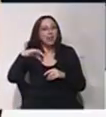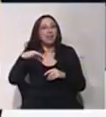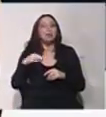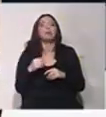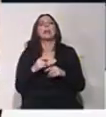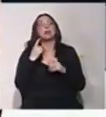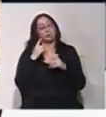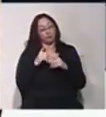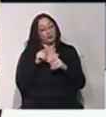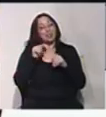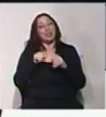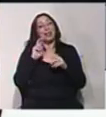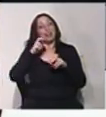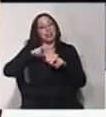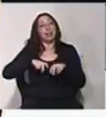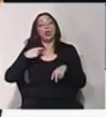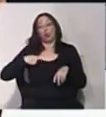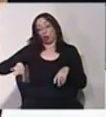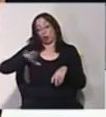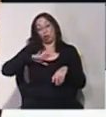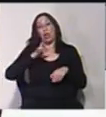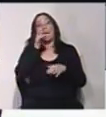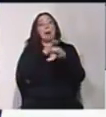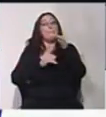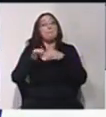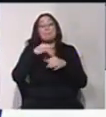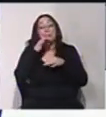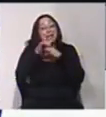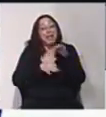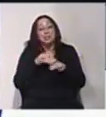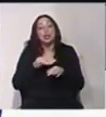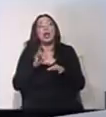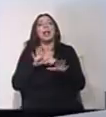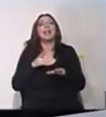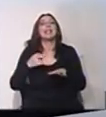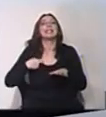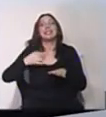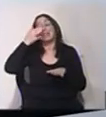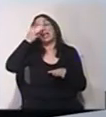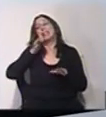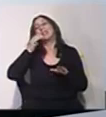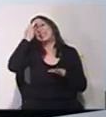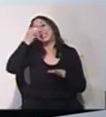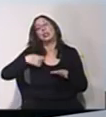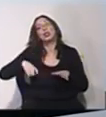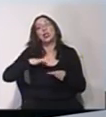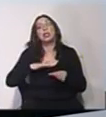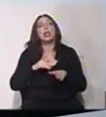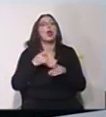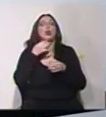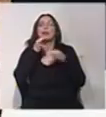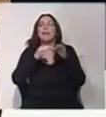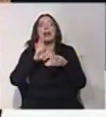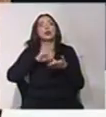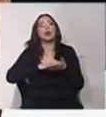cosa aclarar, estás sentado frente a un sociólogo. Entonces, todas las explicaciones que te va a dar un sociólogo son a partir de las ciencias sociales. Yo no te voy a hablar de la serotonina, de los neurotransmisores, claro,